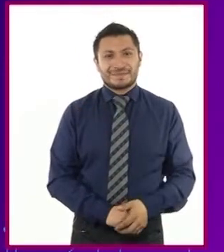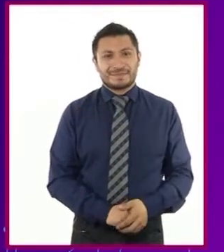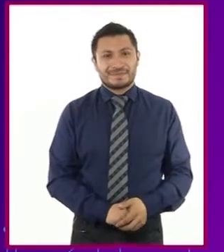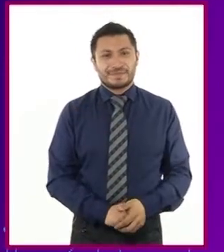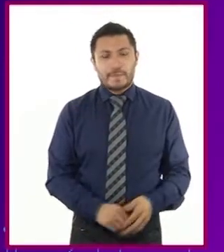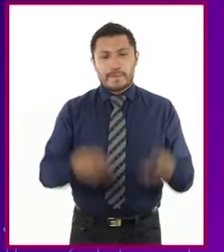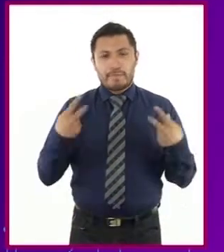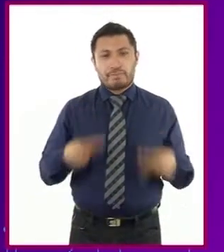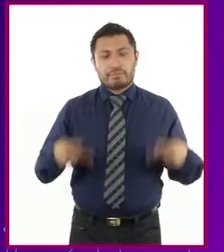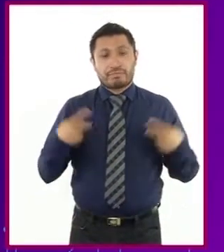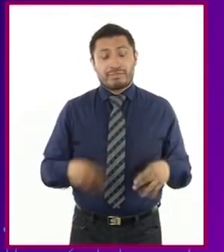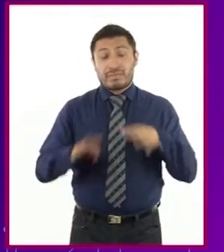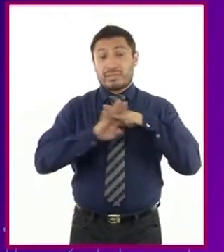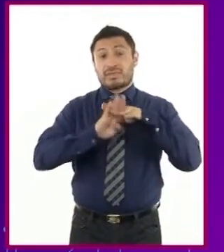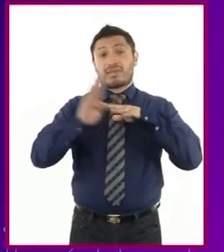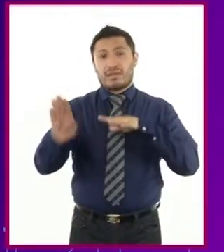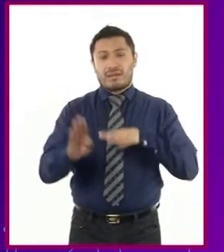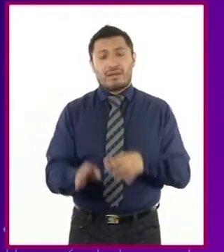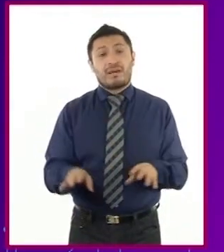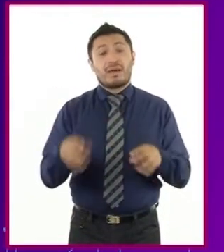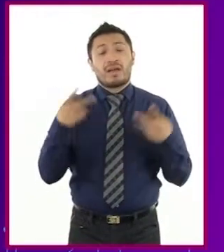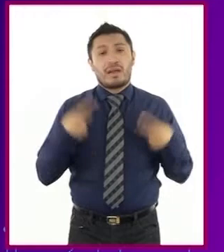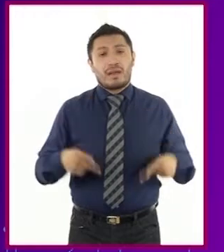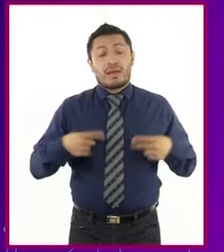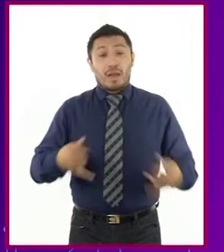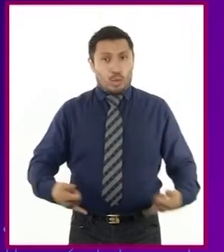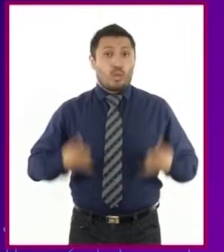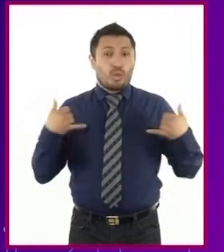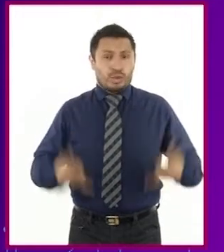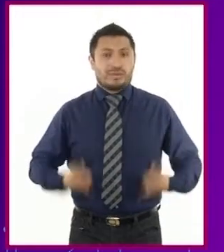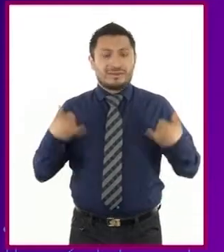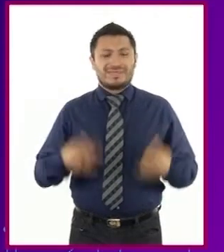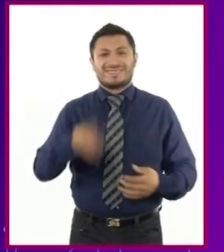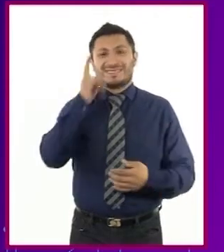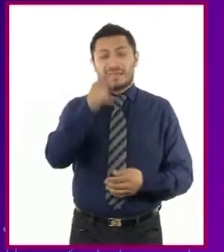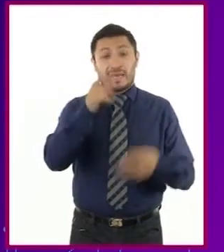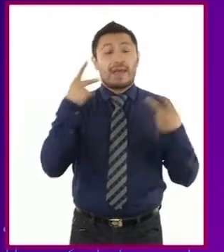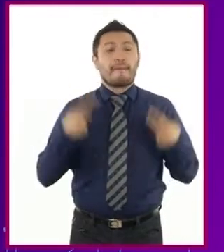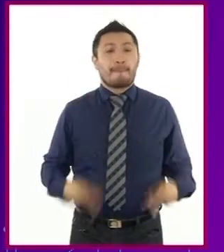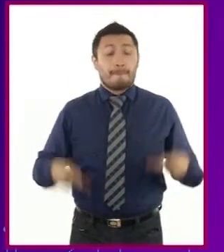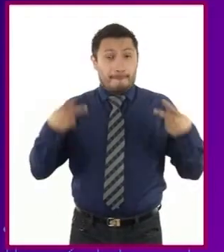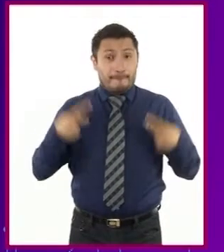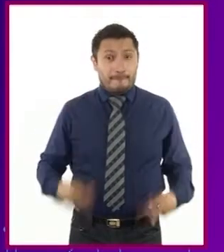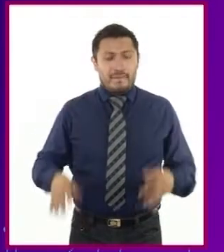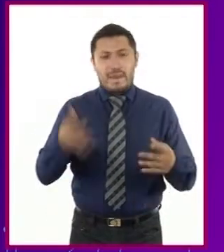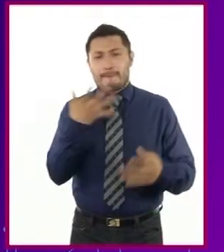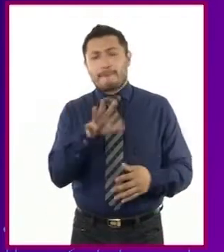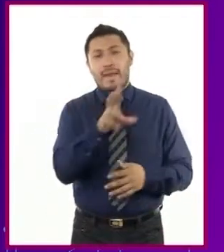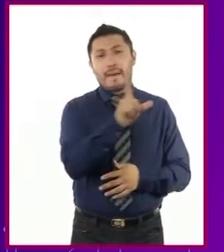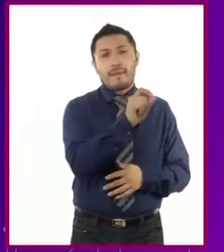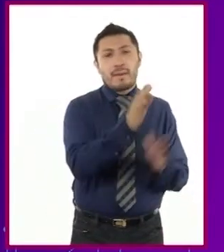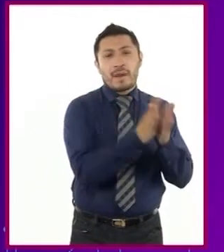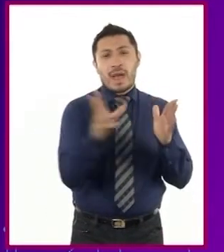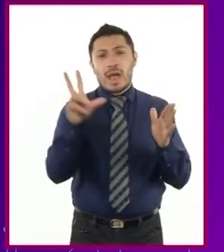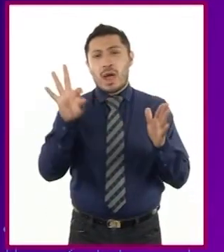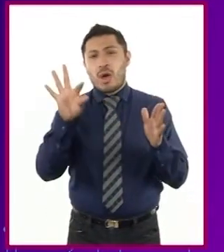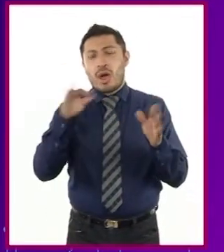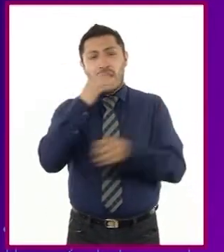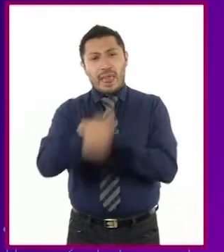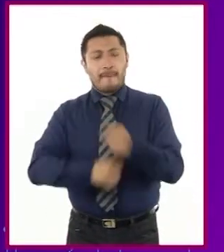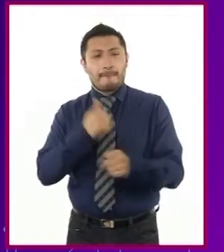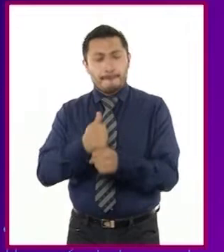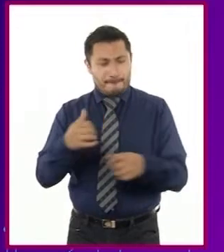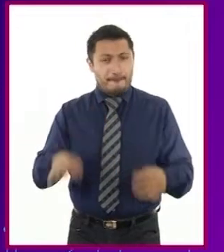La población que inmigra es población joven. Se trata de personas de entre 20 y 40 años de